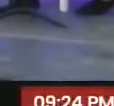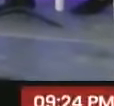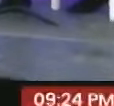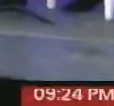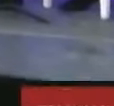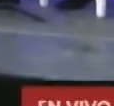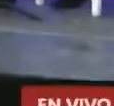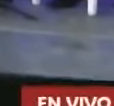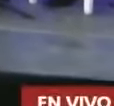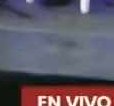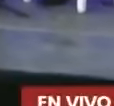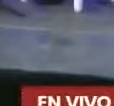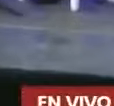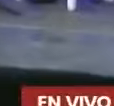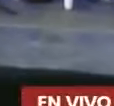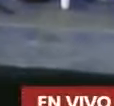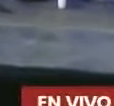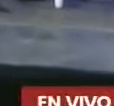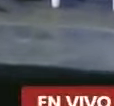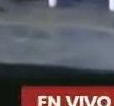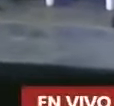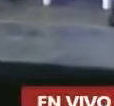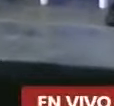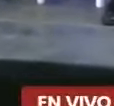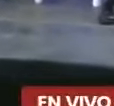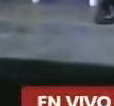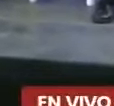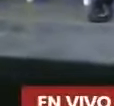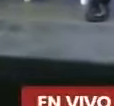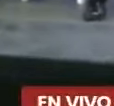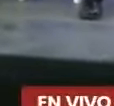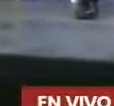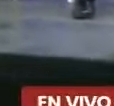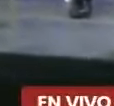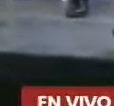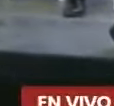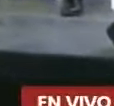herencia de nuestro país.